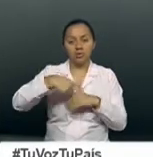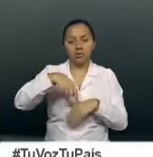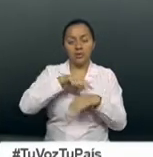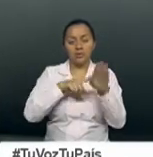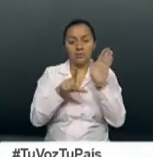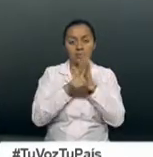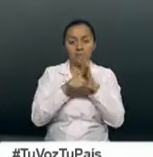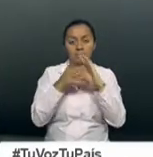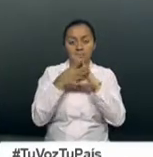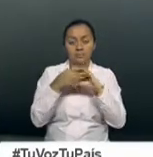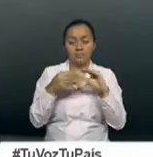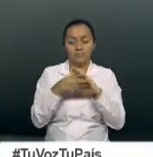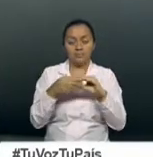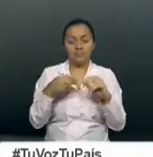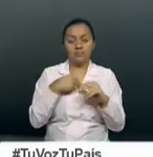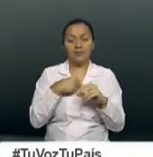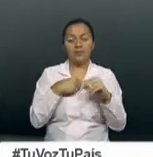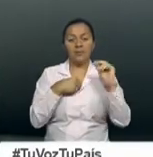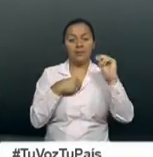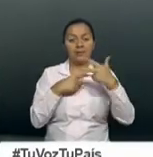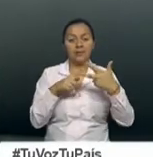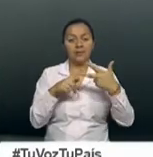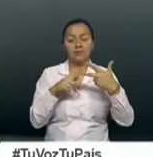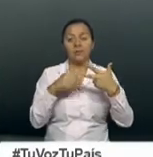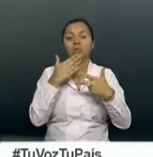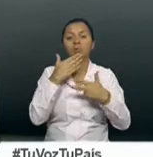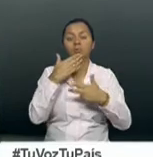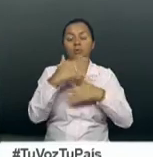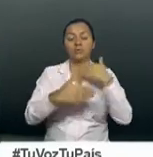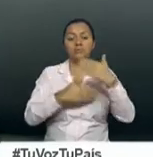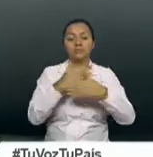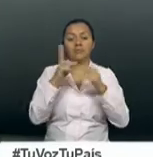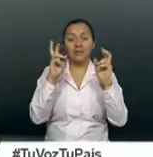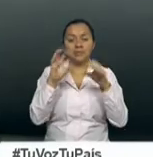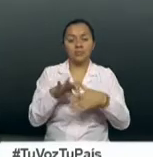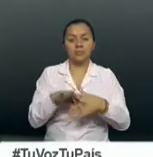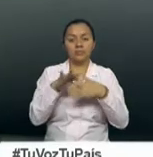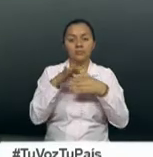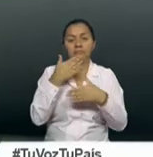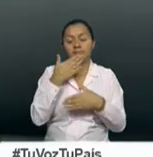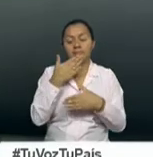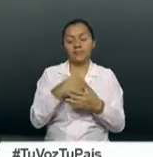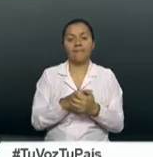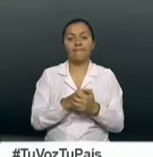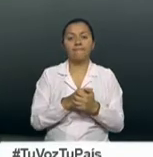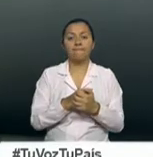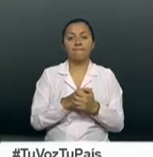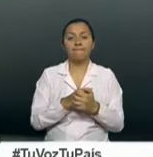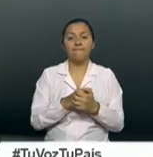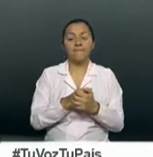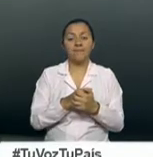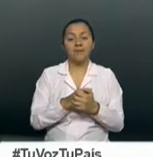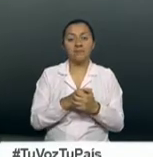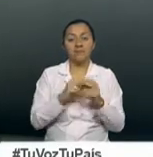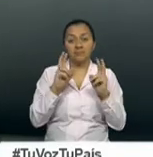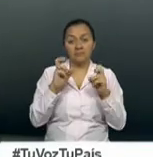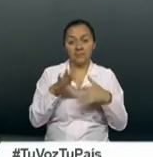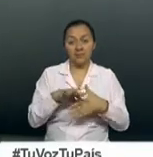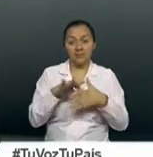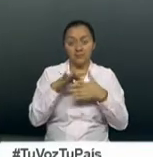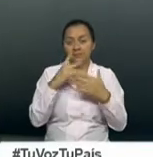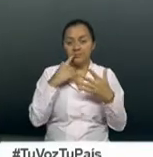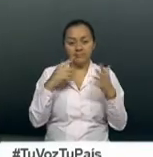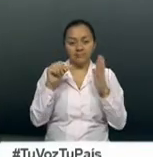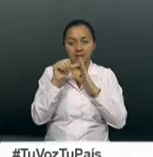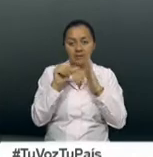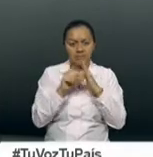está redactado. Y el tercer punto es que existe todavía temas en los que hay que profundizar. Hay temas en donde el articulado no resulta suficiente